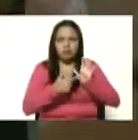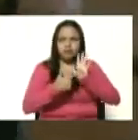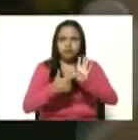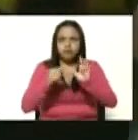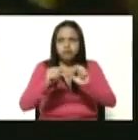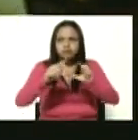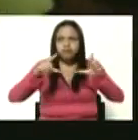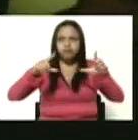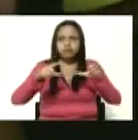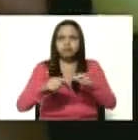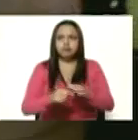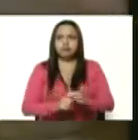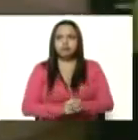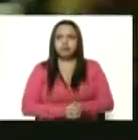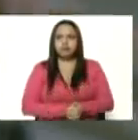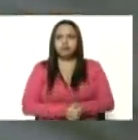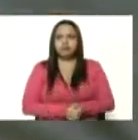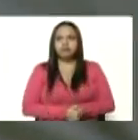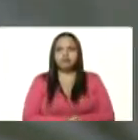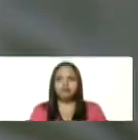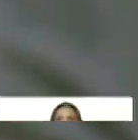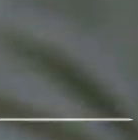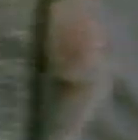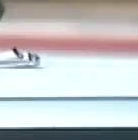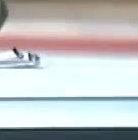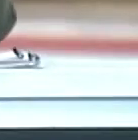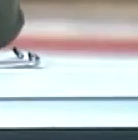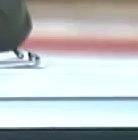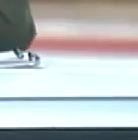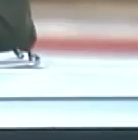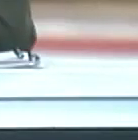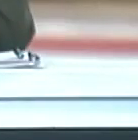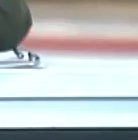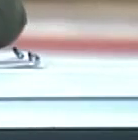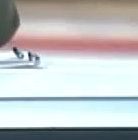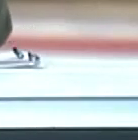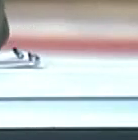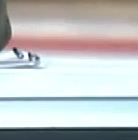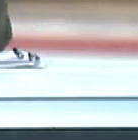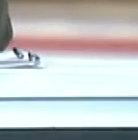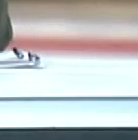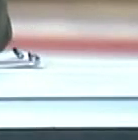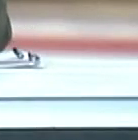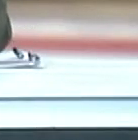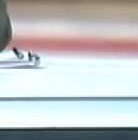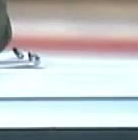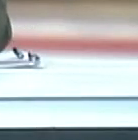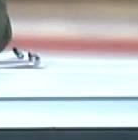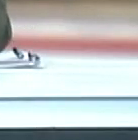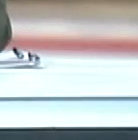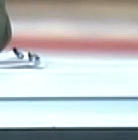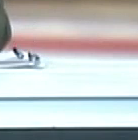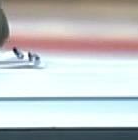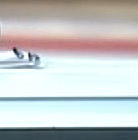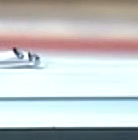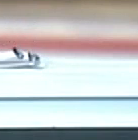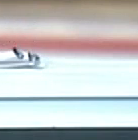Que ponen tantas cositas ahí, vale, minuto y ponen que la pantalla no se ve.